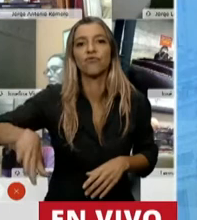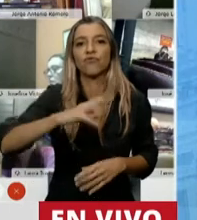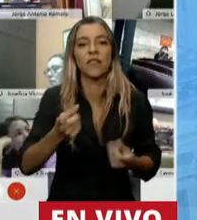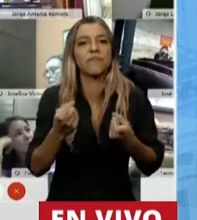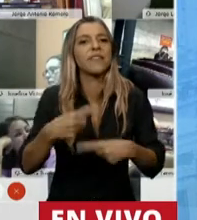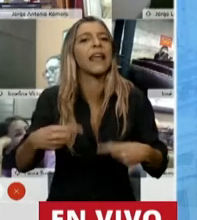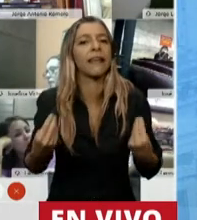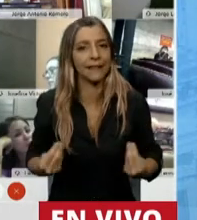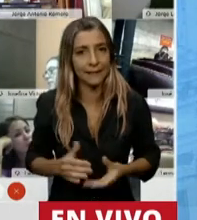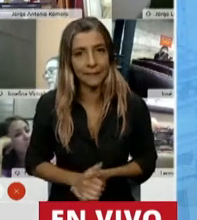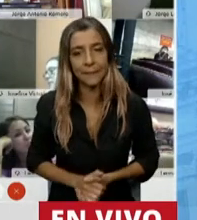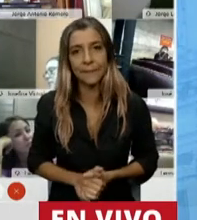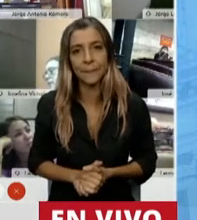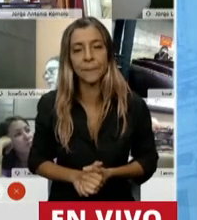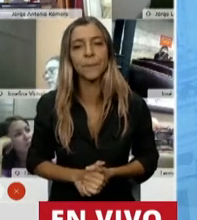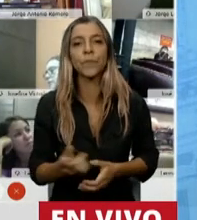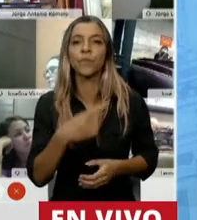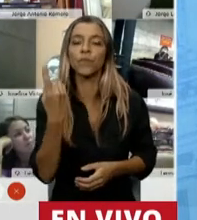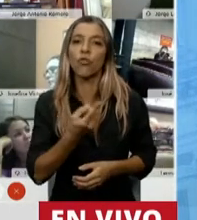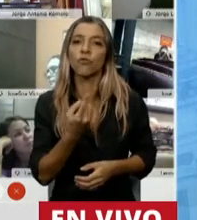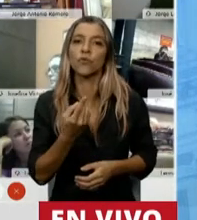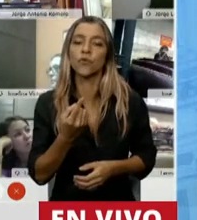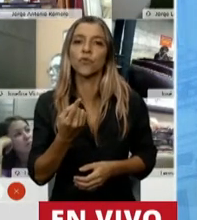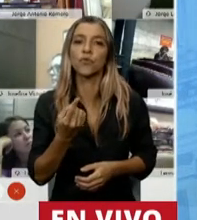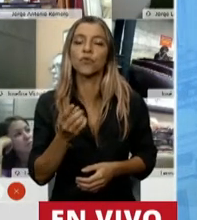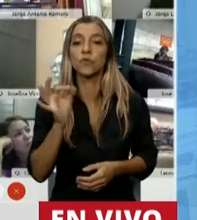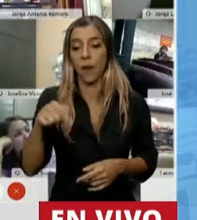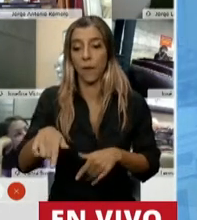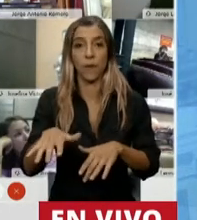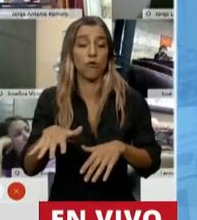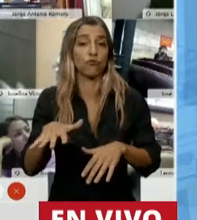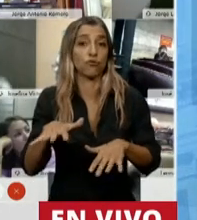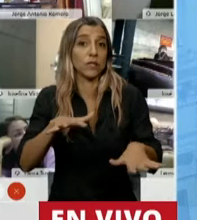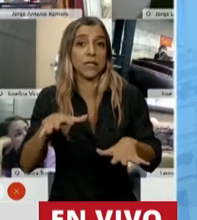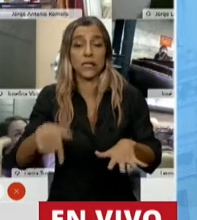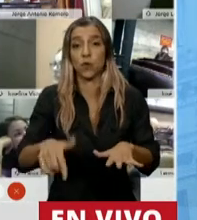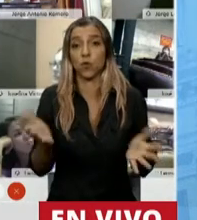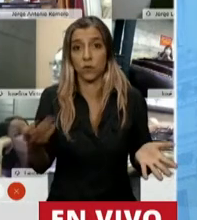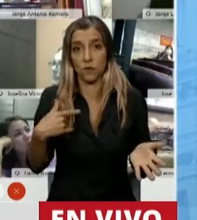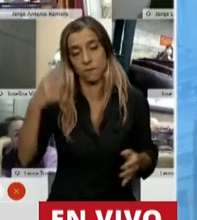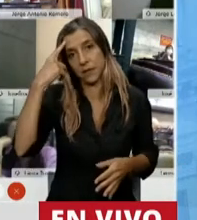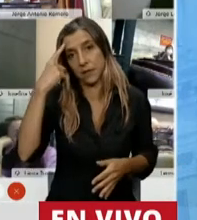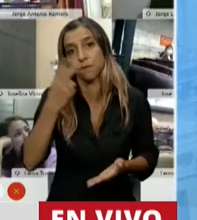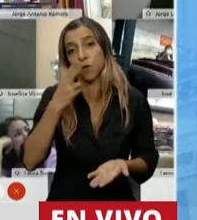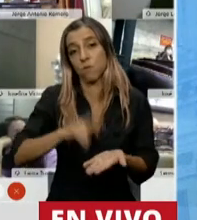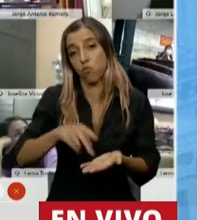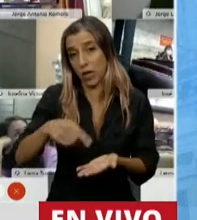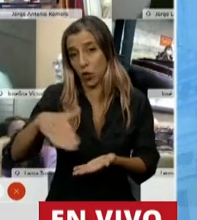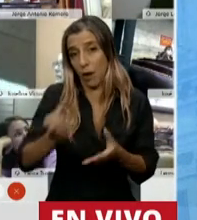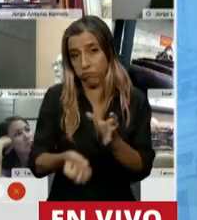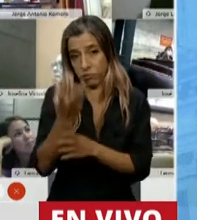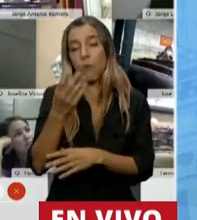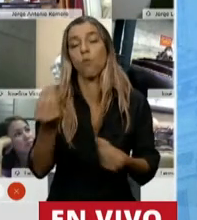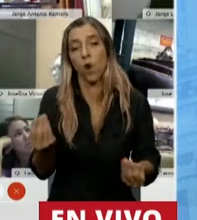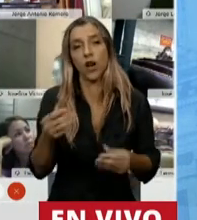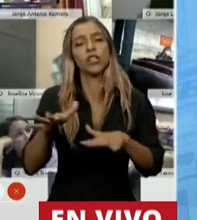es el contexto en el que estamos discutiendo, debatiendo la creación de este impuesto? En los primeros 6 meses del año